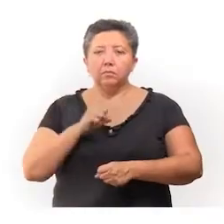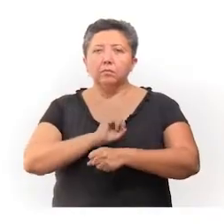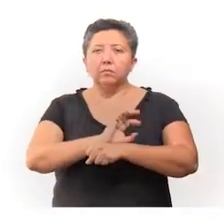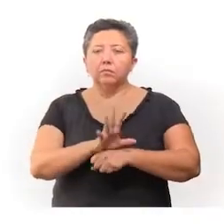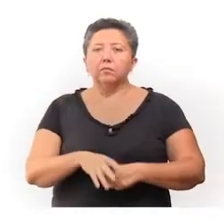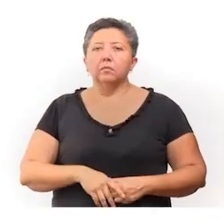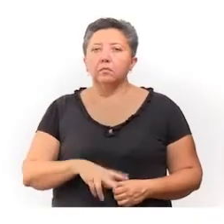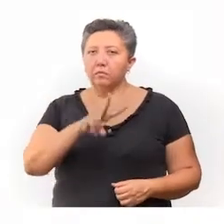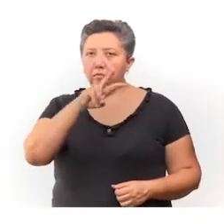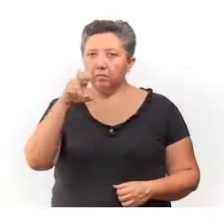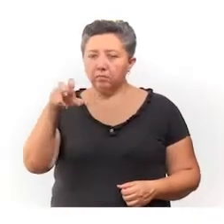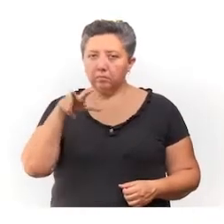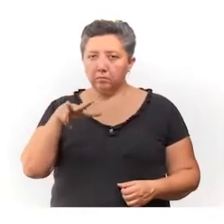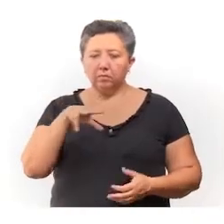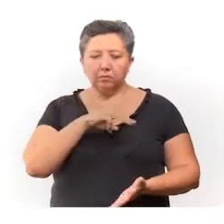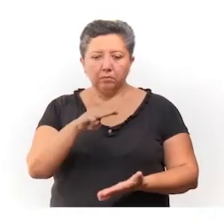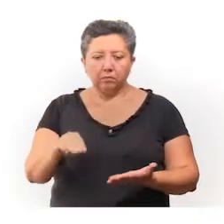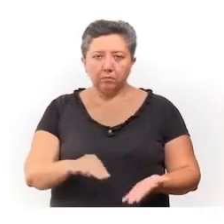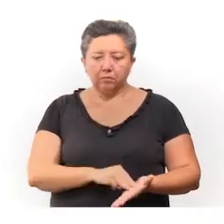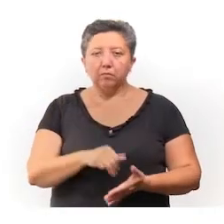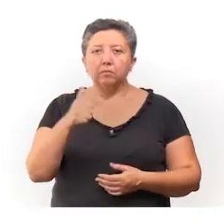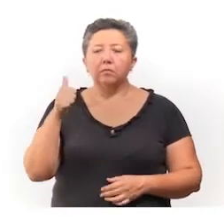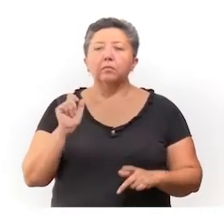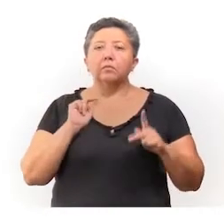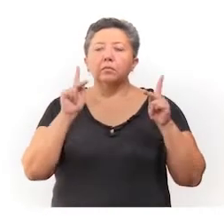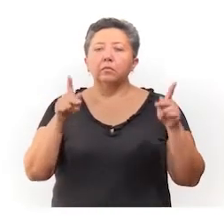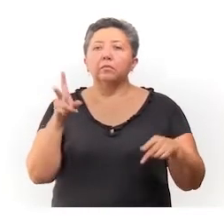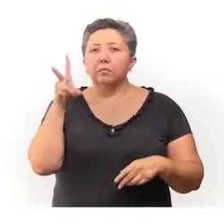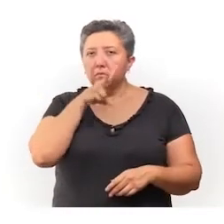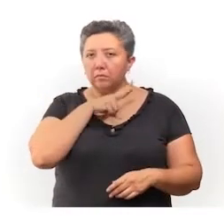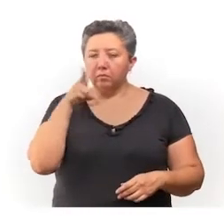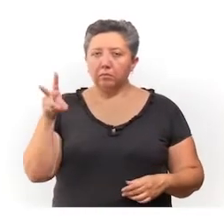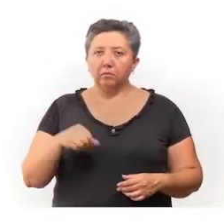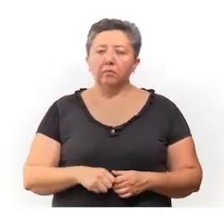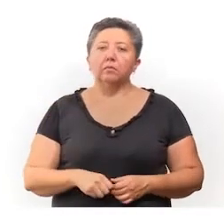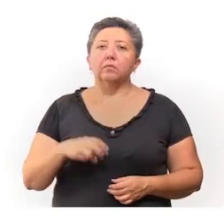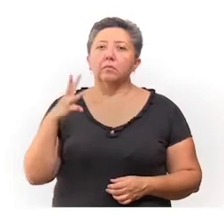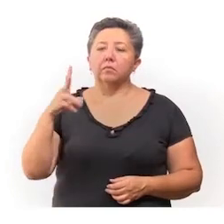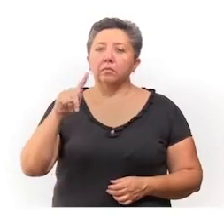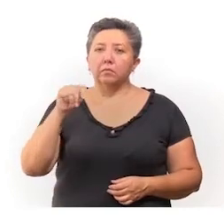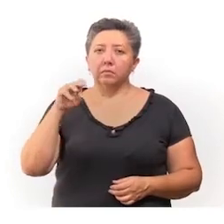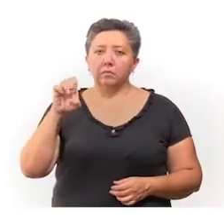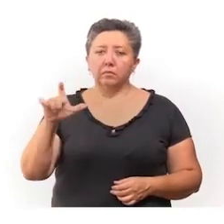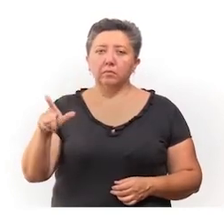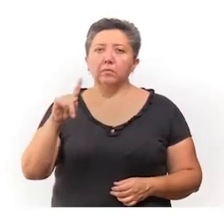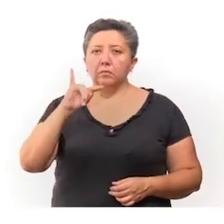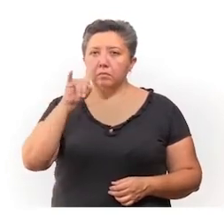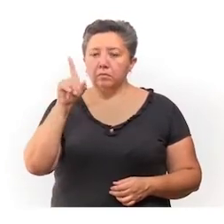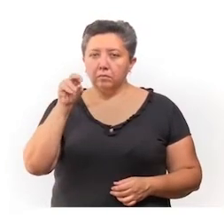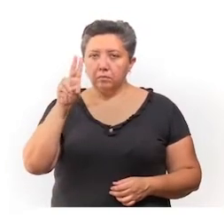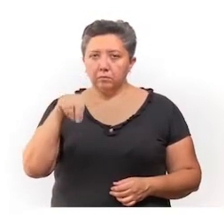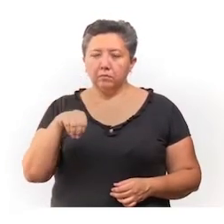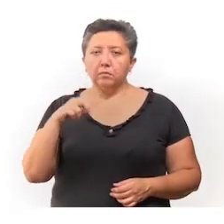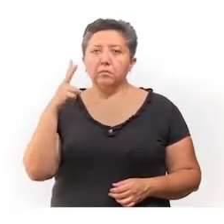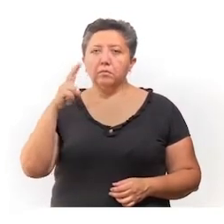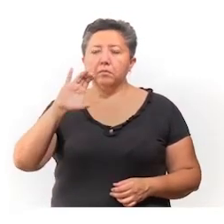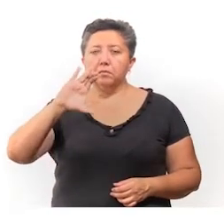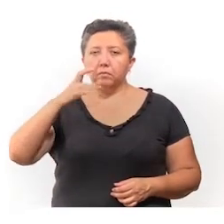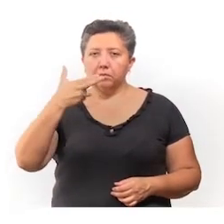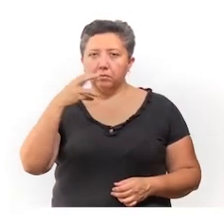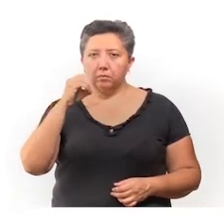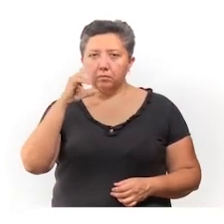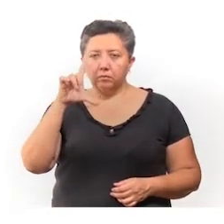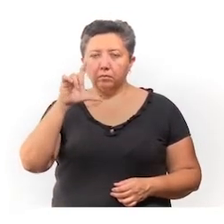coronavirus, 218 en Mérida, 6 en Progreso y en Valladolid, 3 en Motul y en Tizimín, 2 en